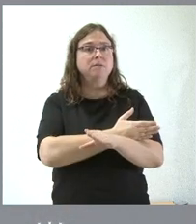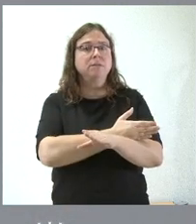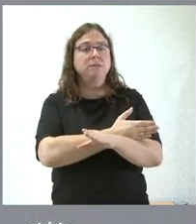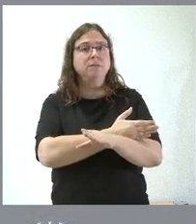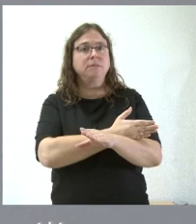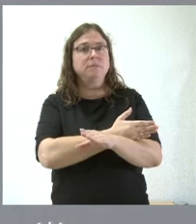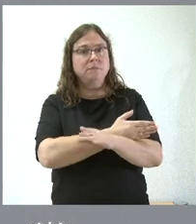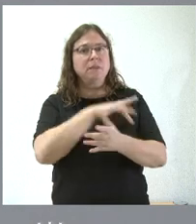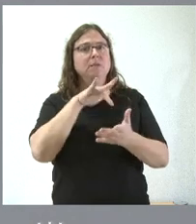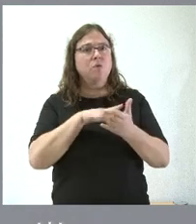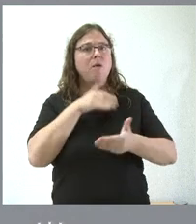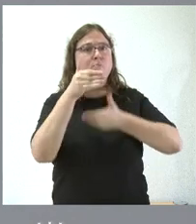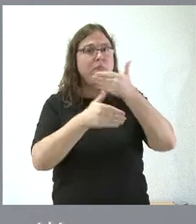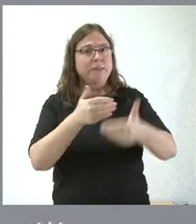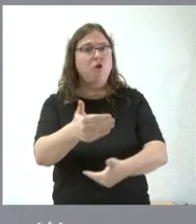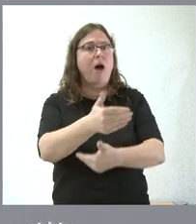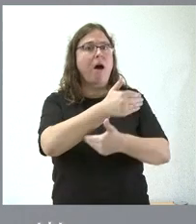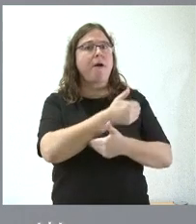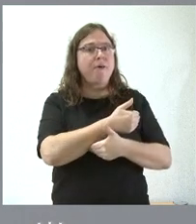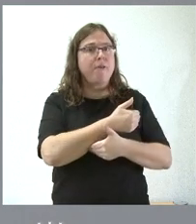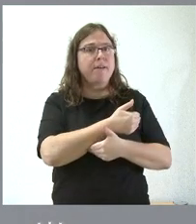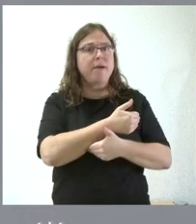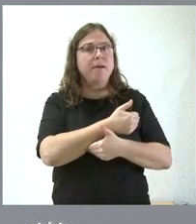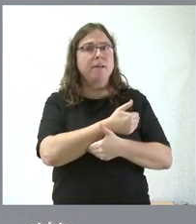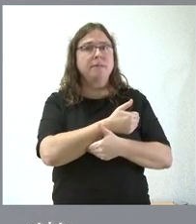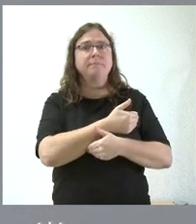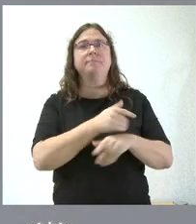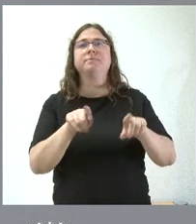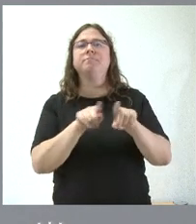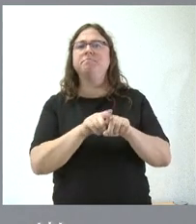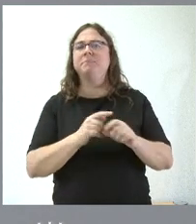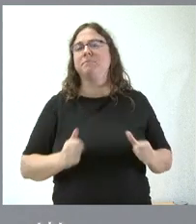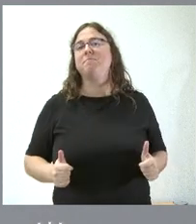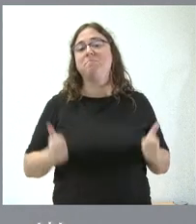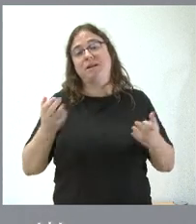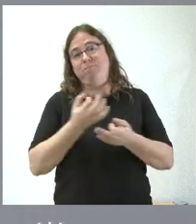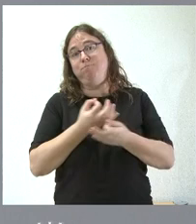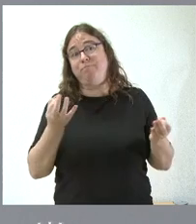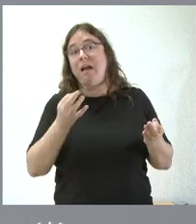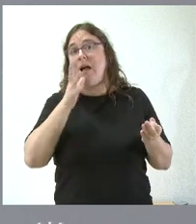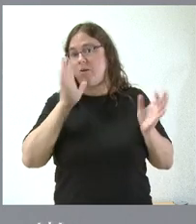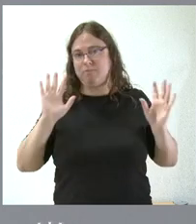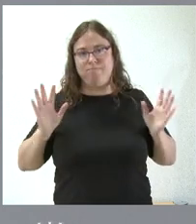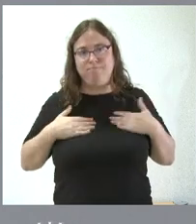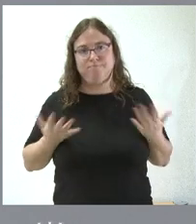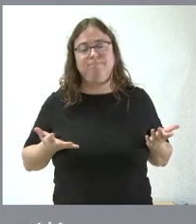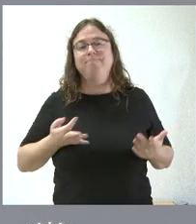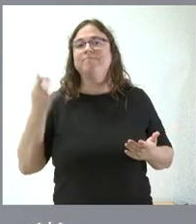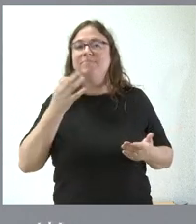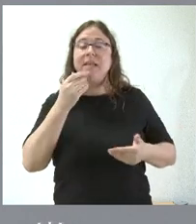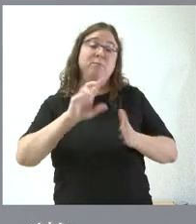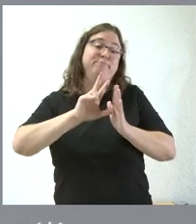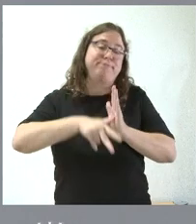eh generado un proceso de acogida que nos hubiera resultado mucho más eficaz ahora lo que tenemos que actuar Quizá es a